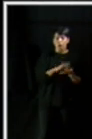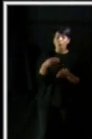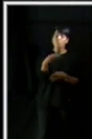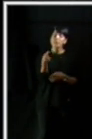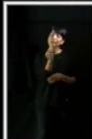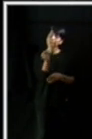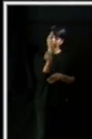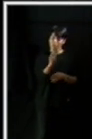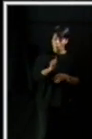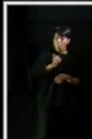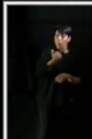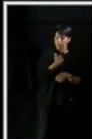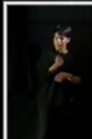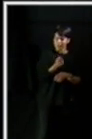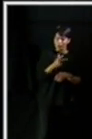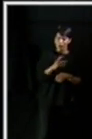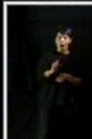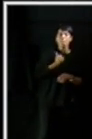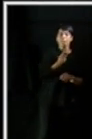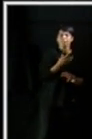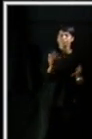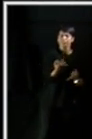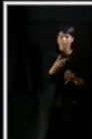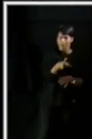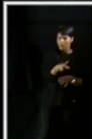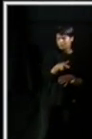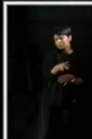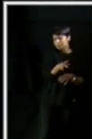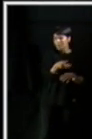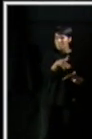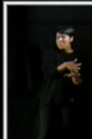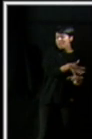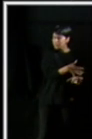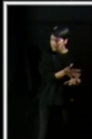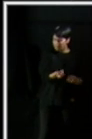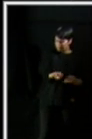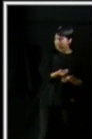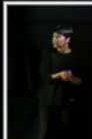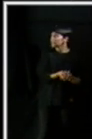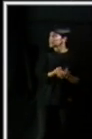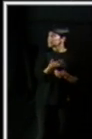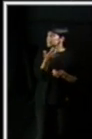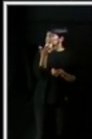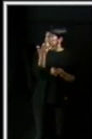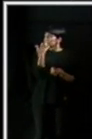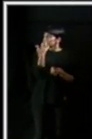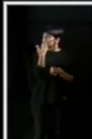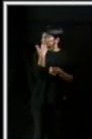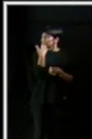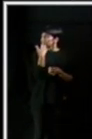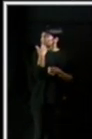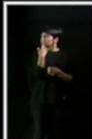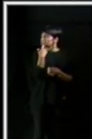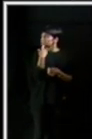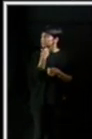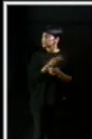aprovechan debilidad si tenemos una infección vírica es posible que venga detrás una bacteria a ver si consigue alguna cosilla también